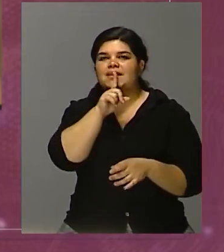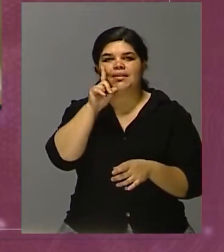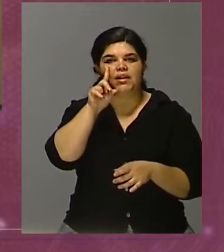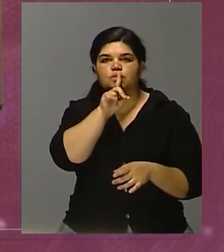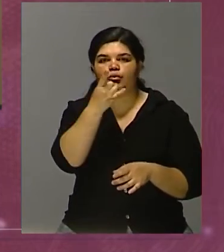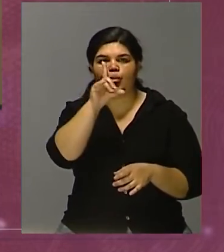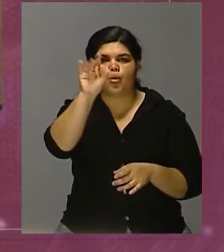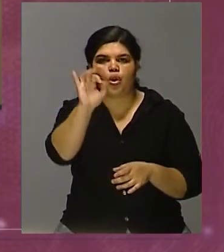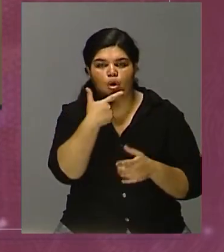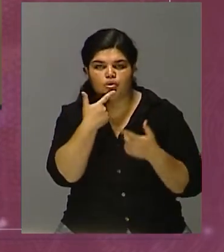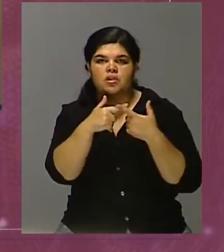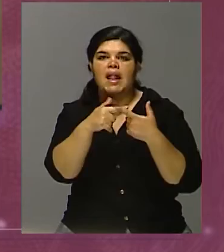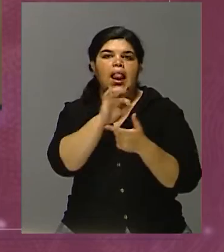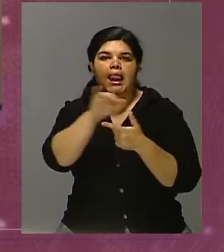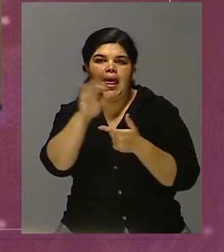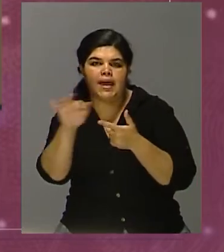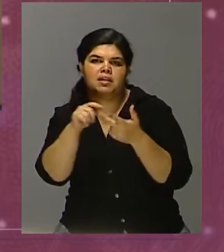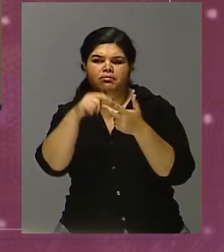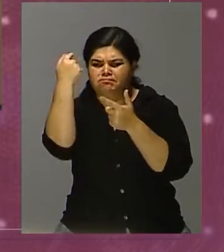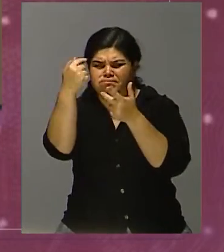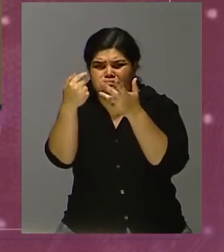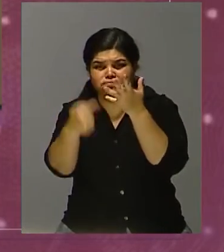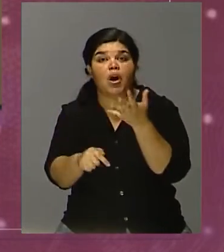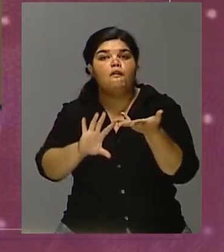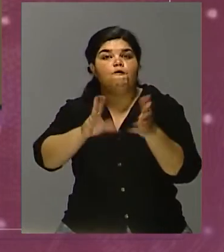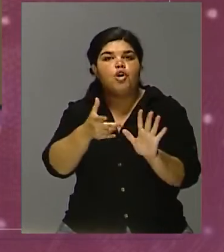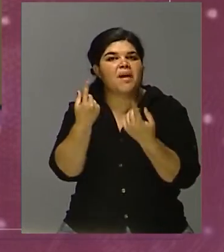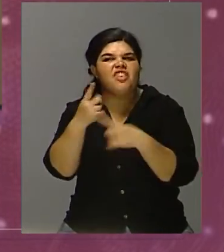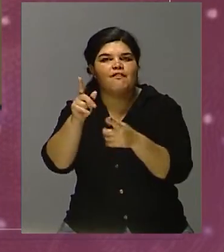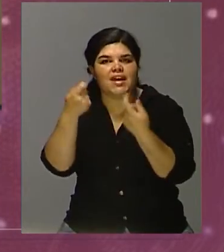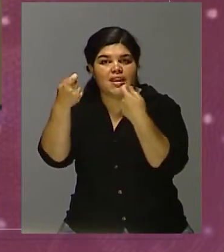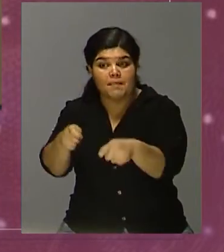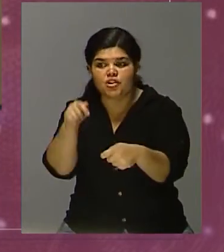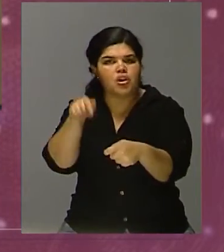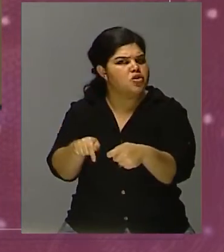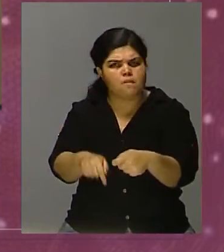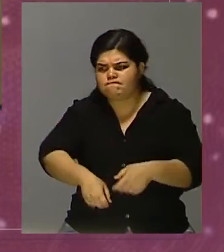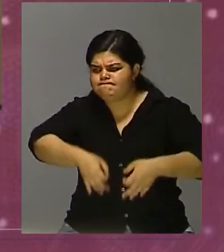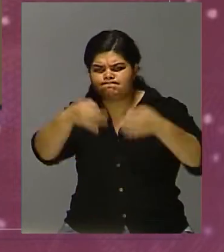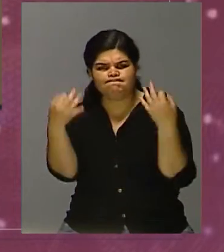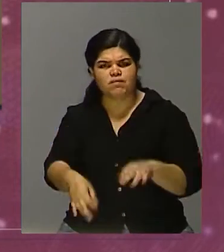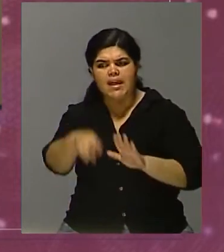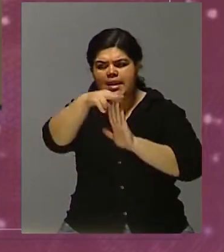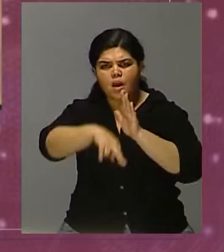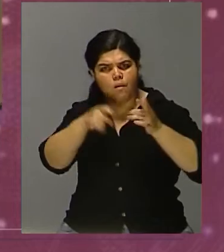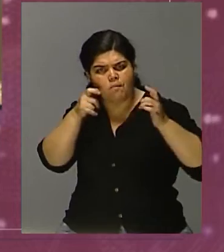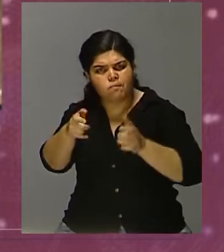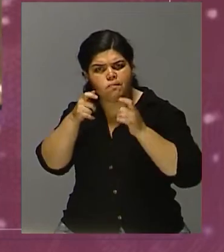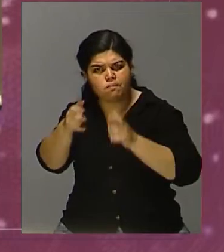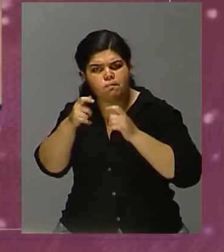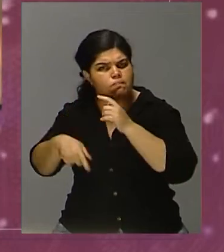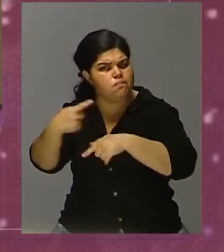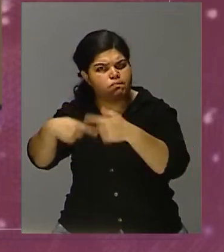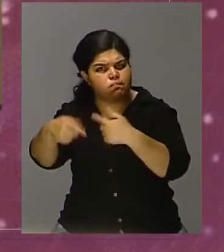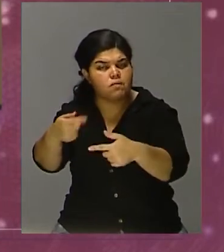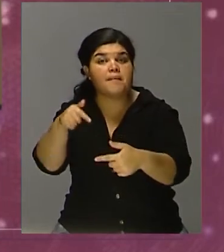CDRs y demás, está sumamente regulado, siempre ha sido muy sólido y nunca se ha visto afectado por estos problemas que